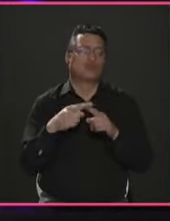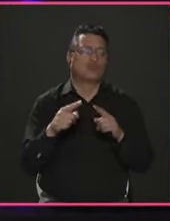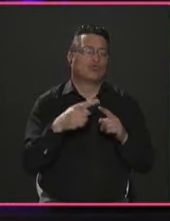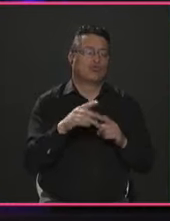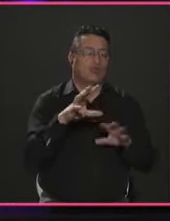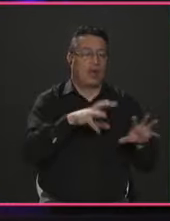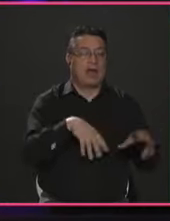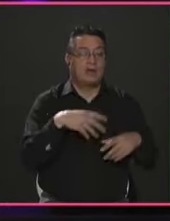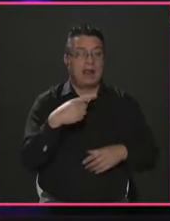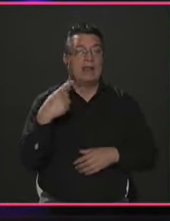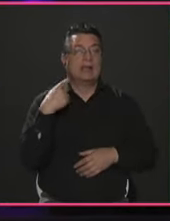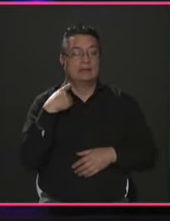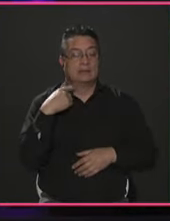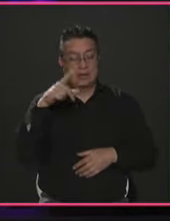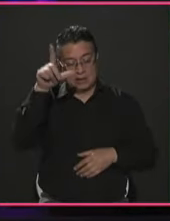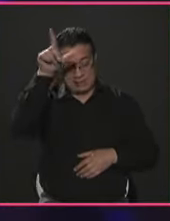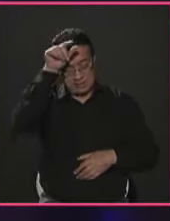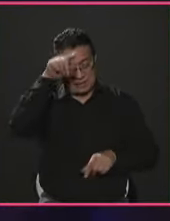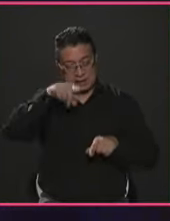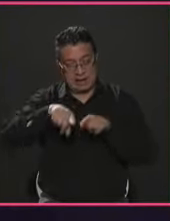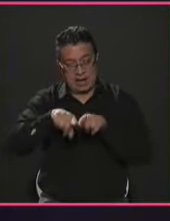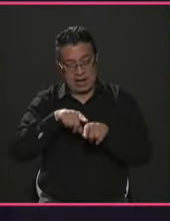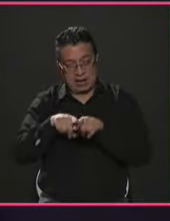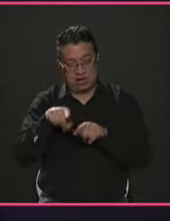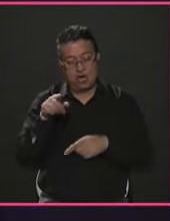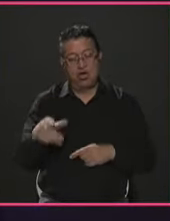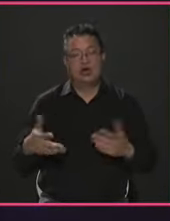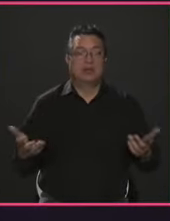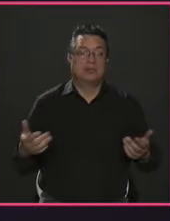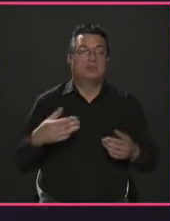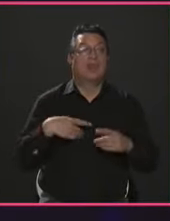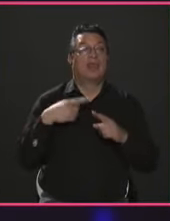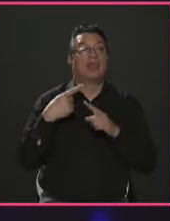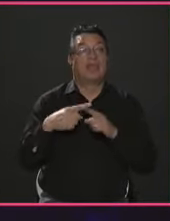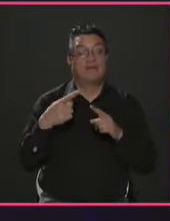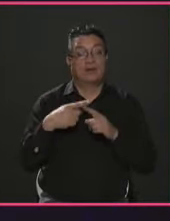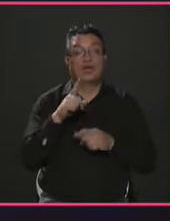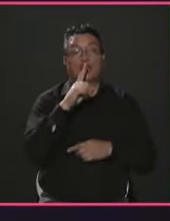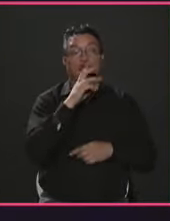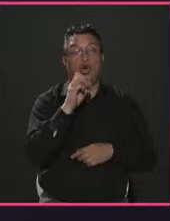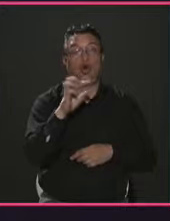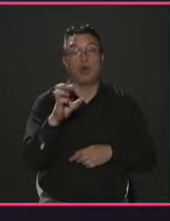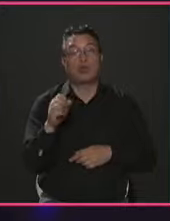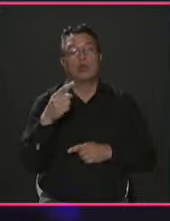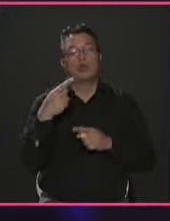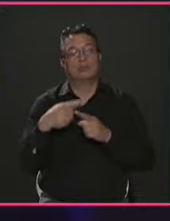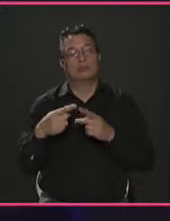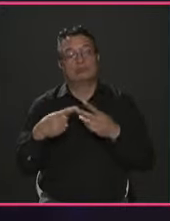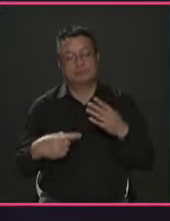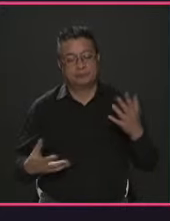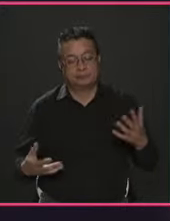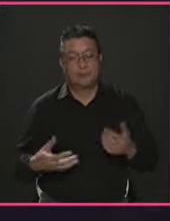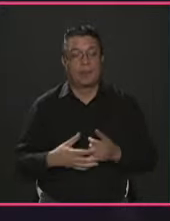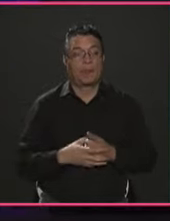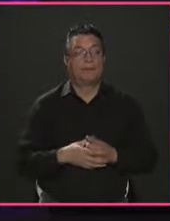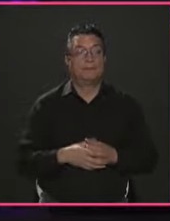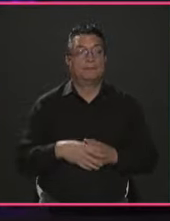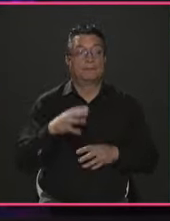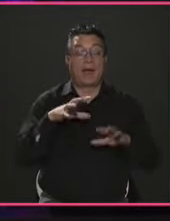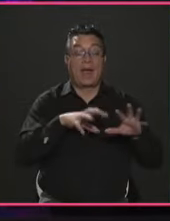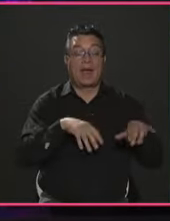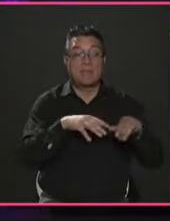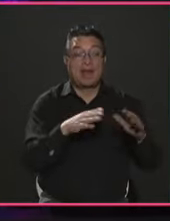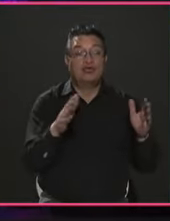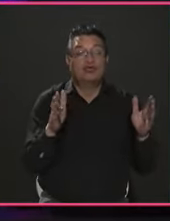animales desde ratones a diferentes topos y cosas así mamíferos